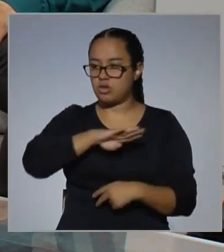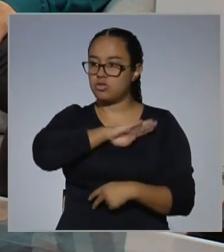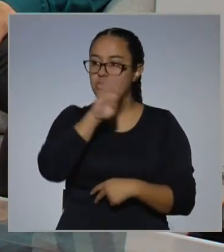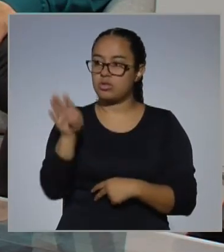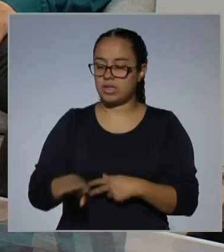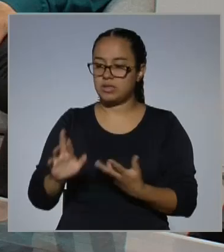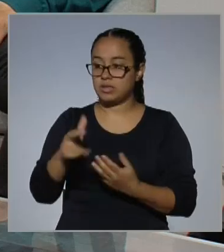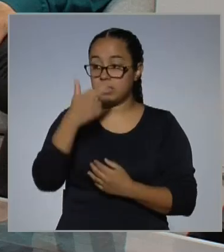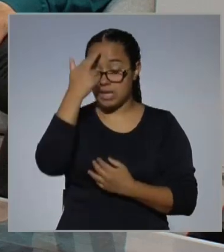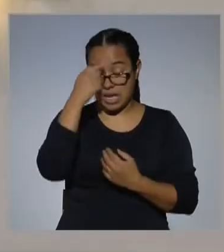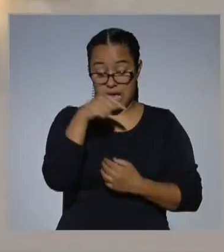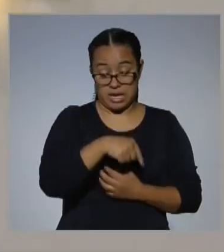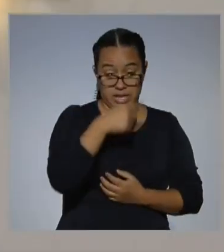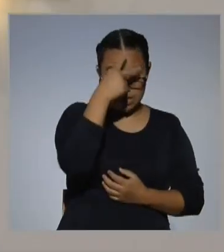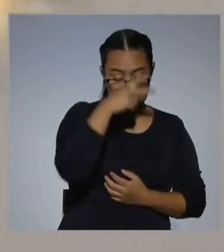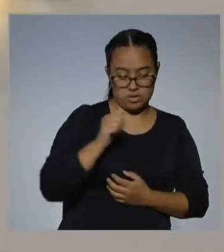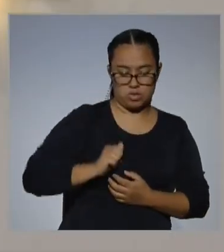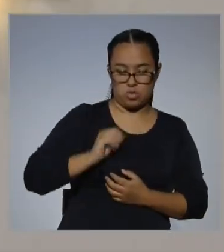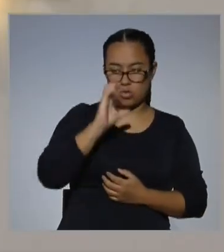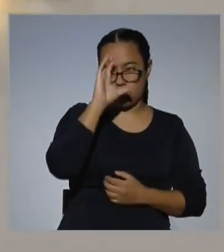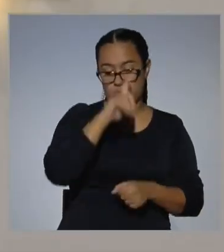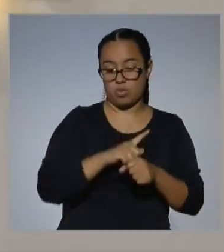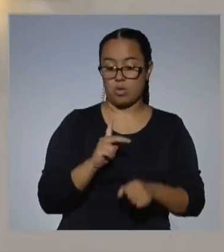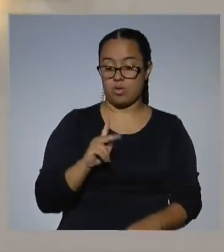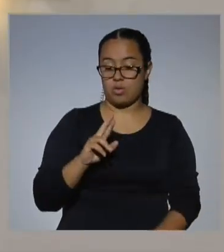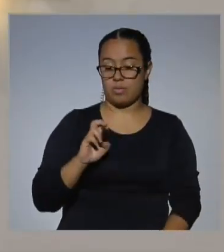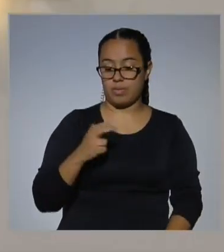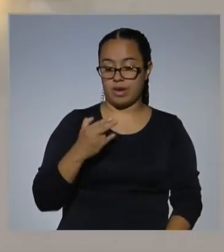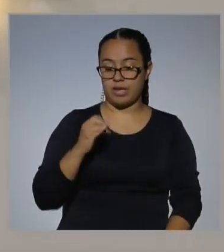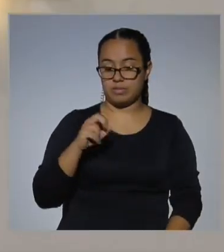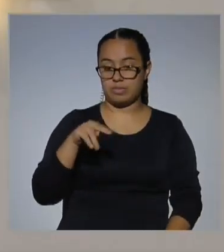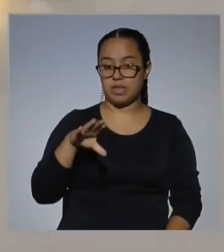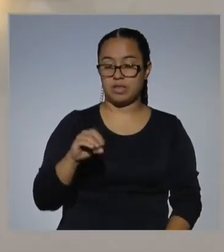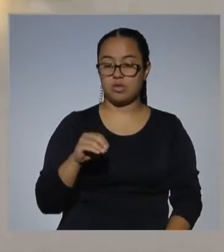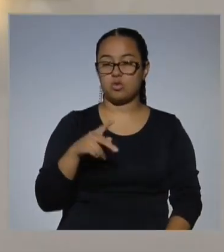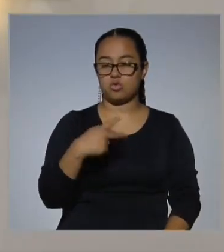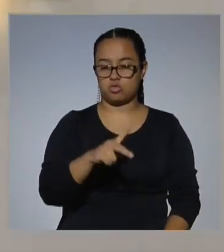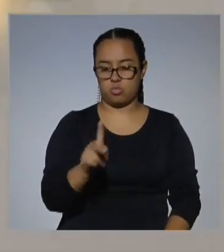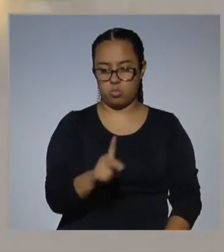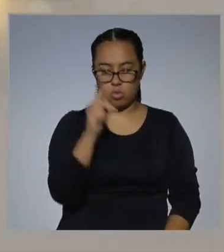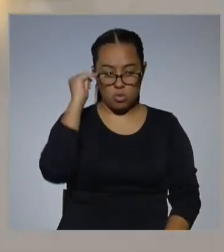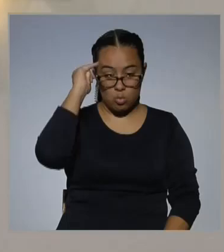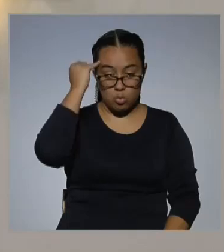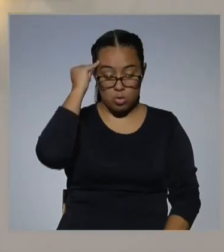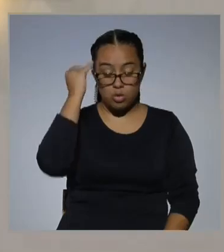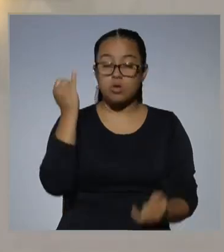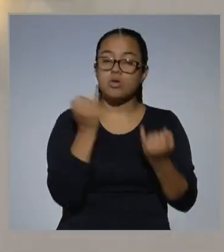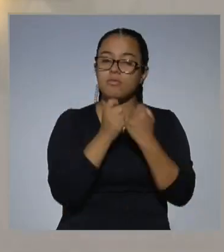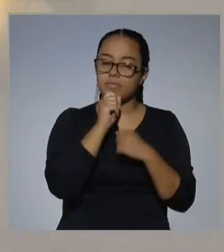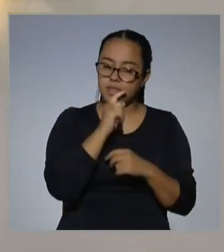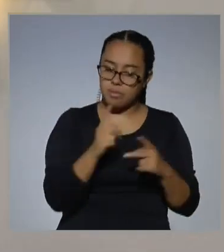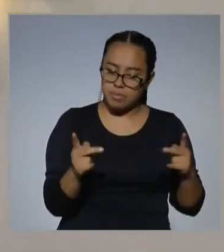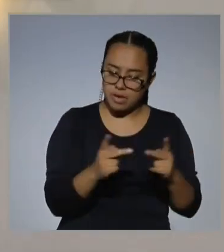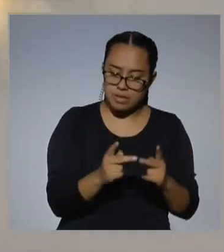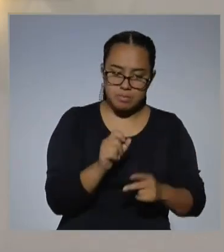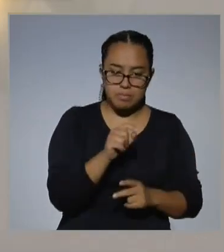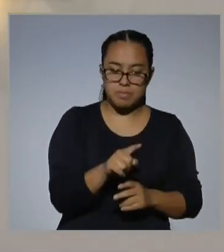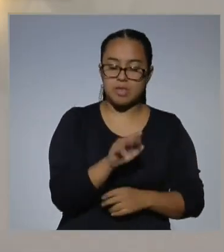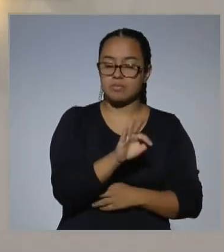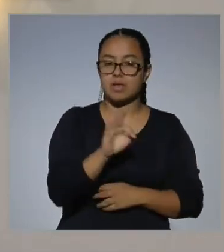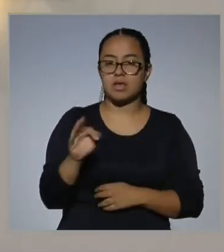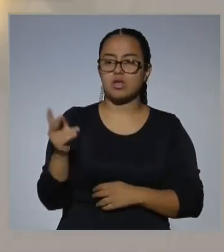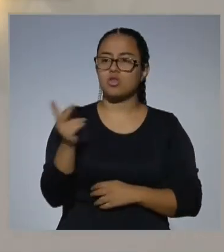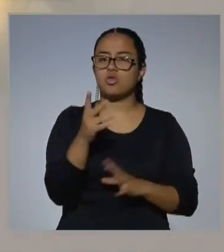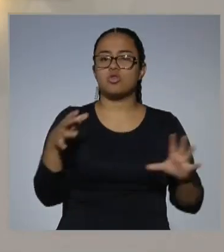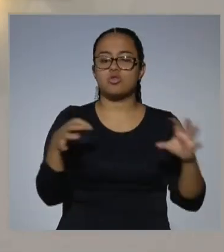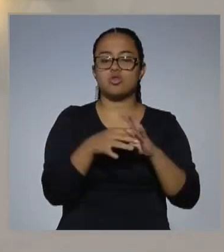México, en la cultura prehispánica, en todos los pueblos indígenas, también coincidían esas fechas. Ellos lo